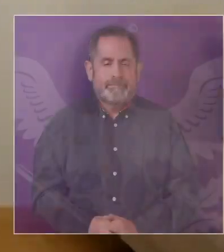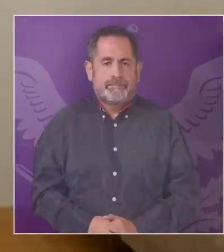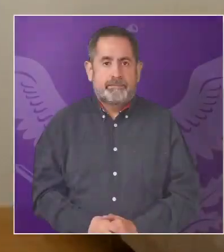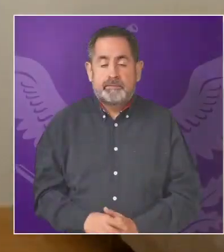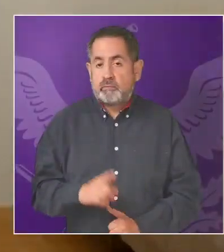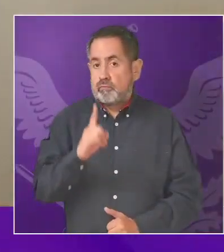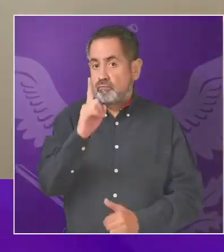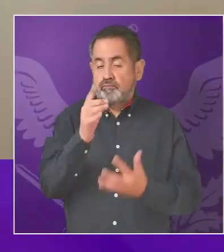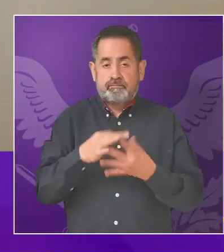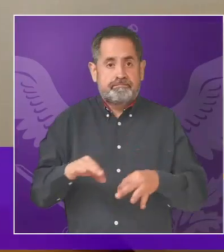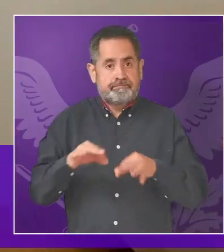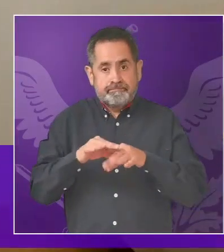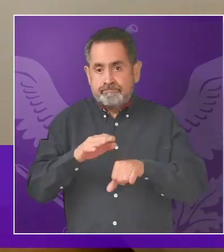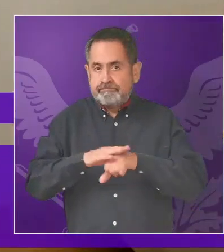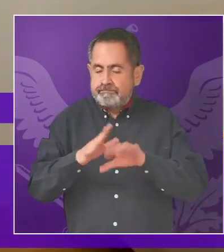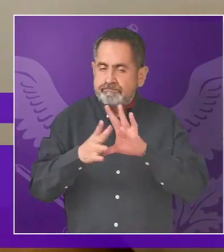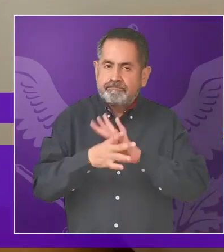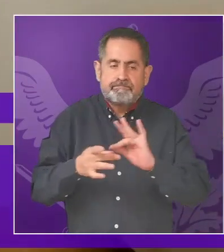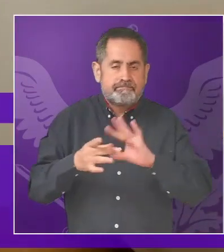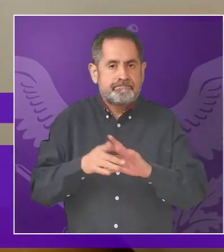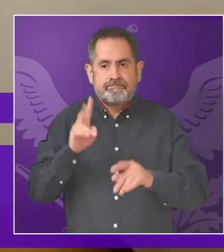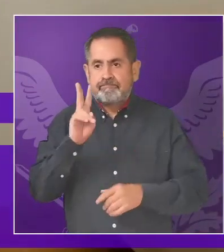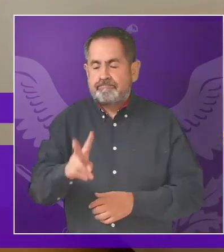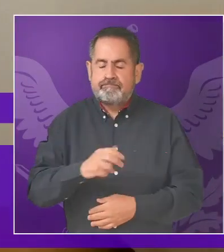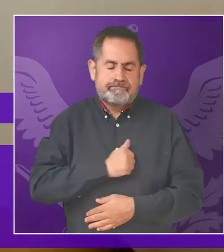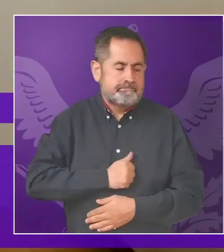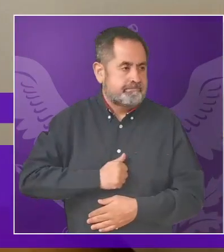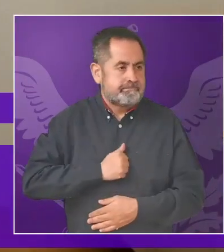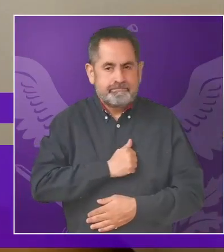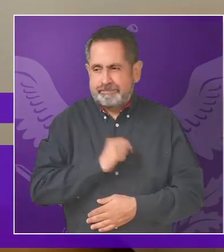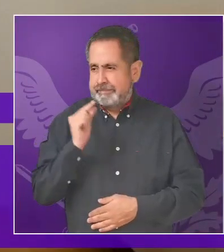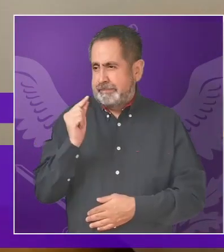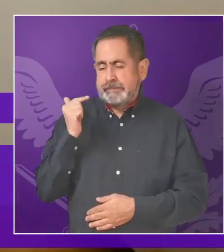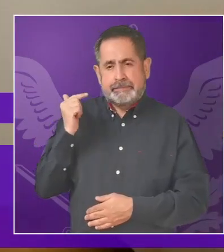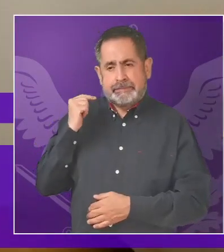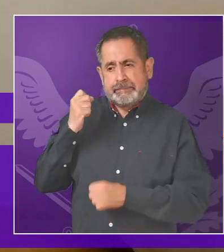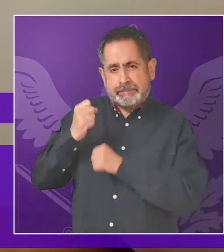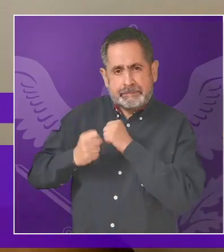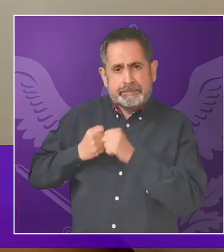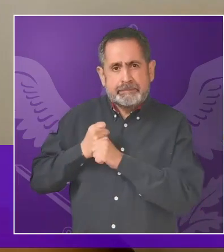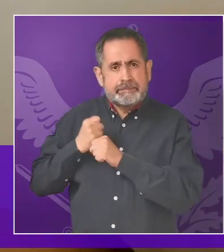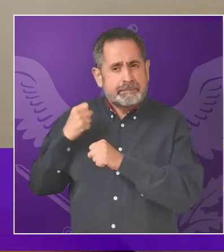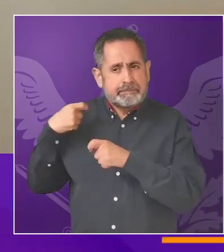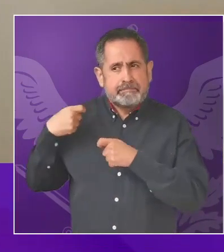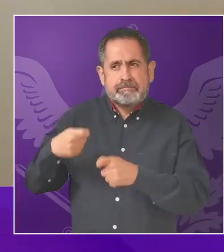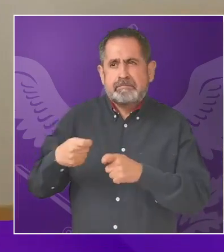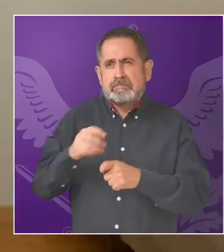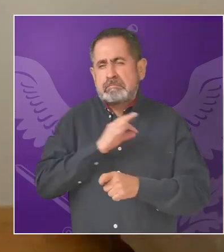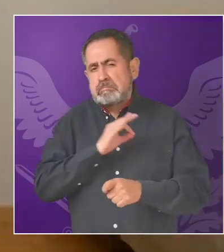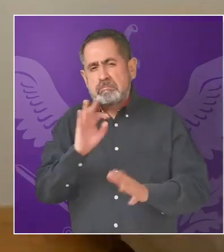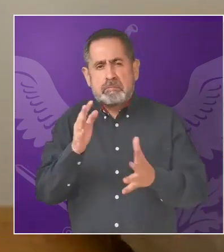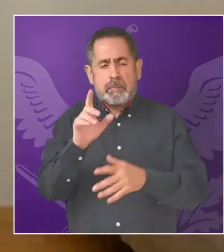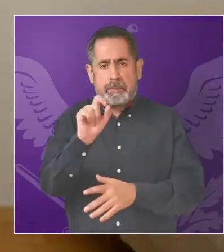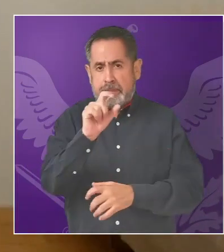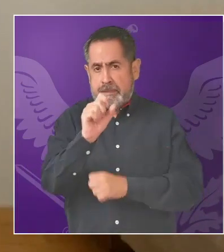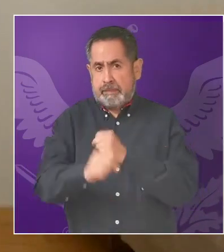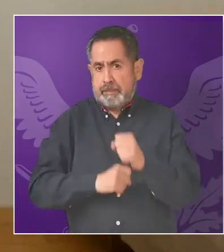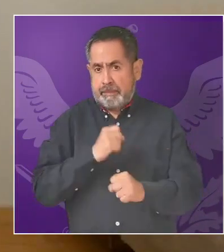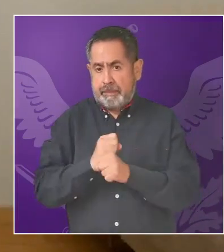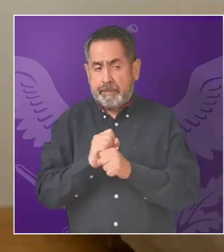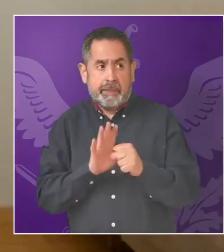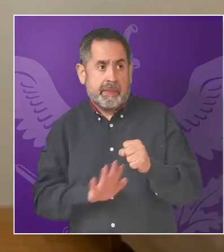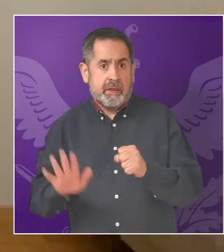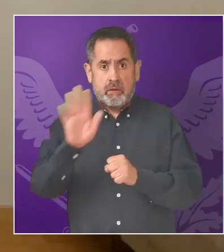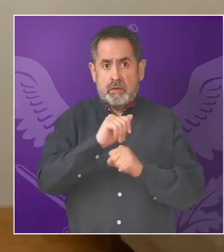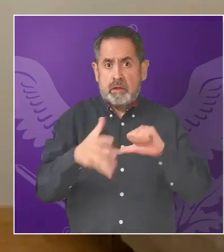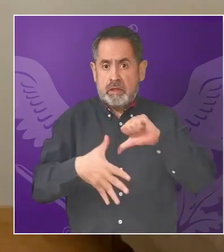Es importante recalcar que lamentablemente durante los últimos años, quizás las 2 últimas décadas, nuestra región